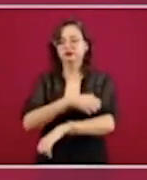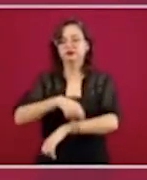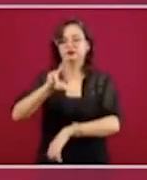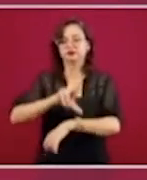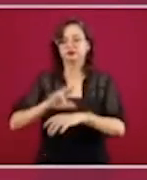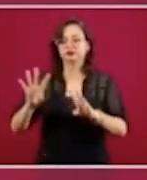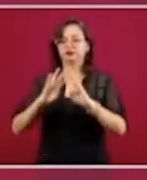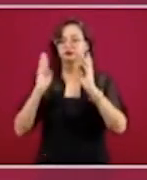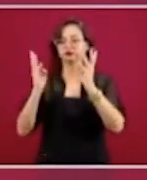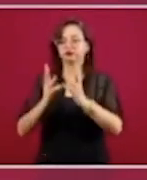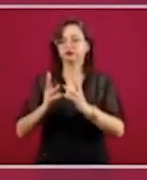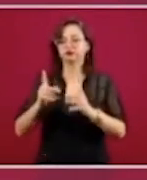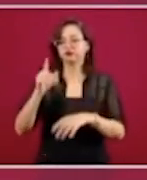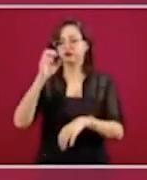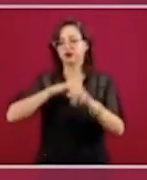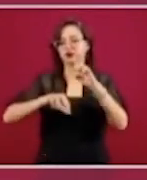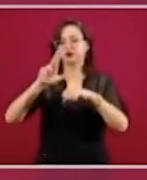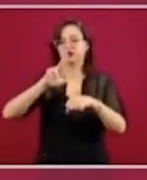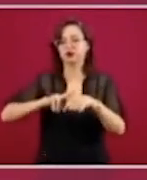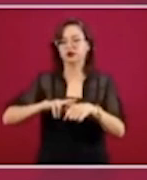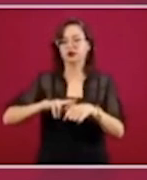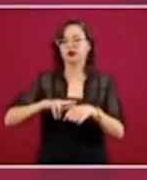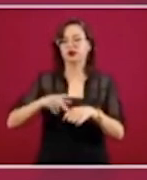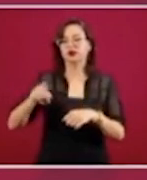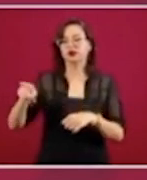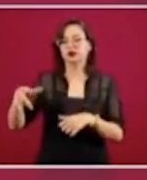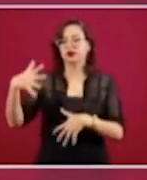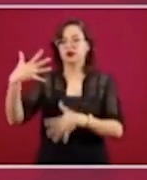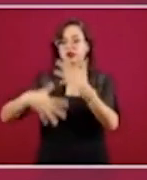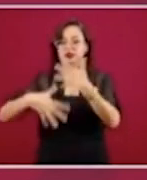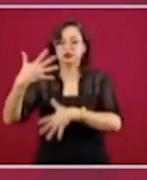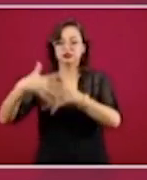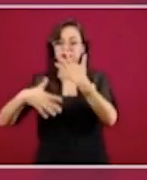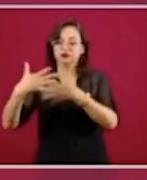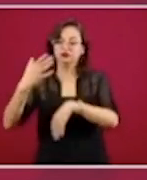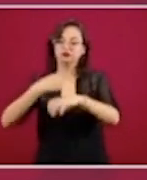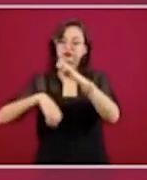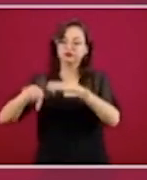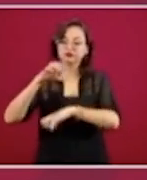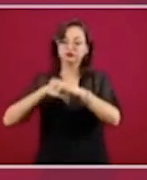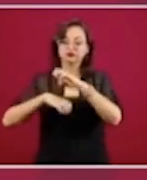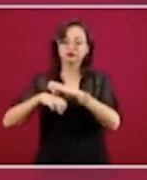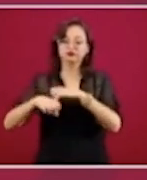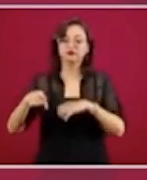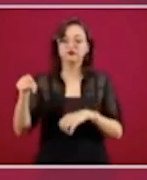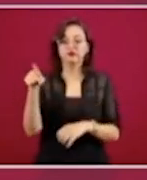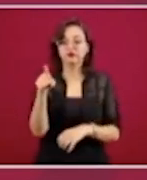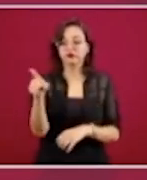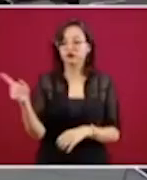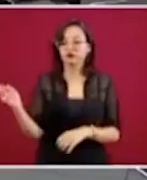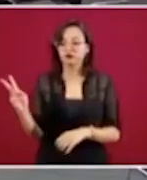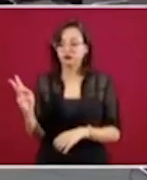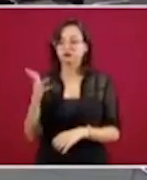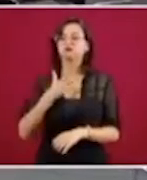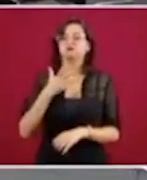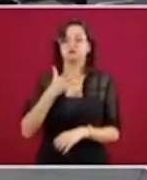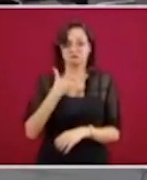Empresarial de 15 empresas que tienen recursos